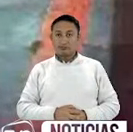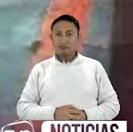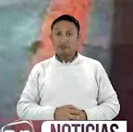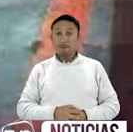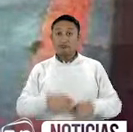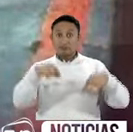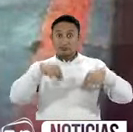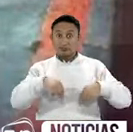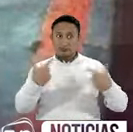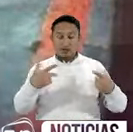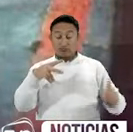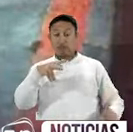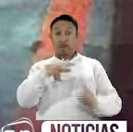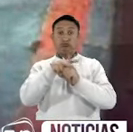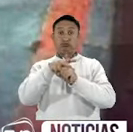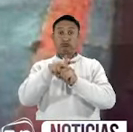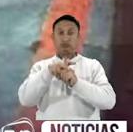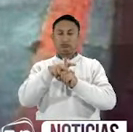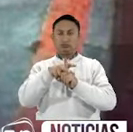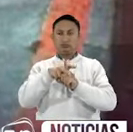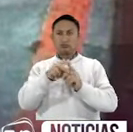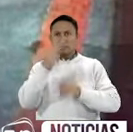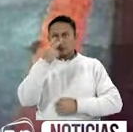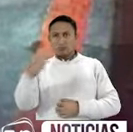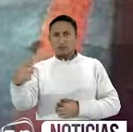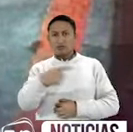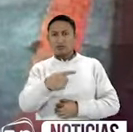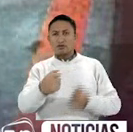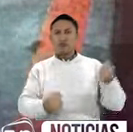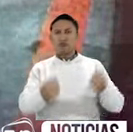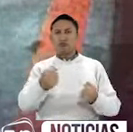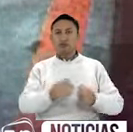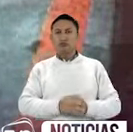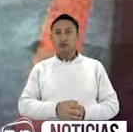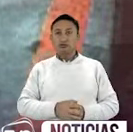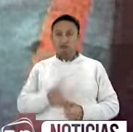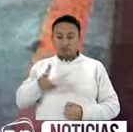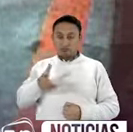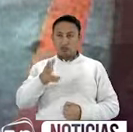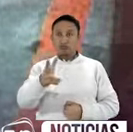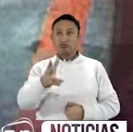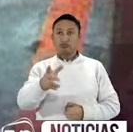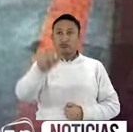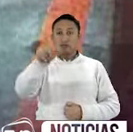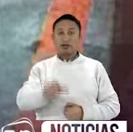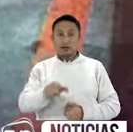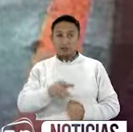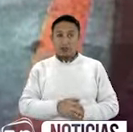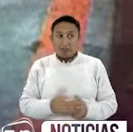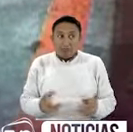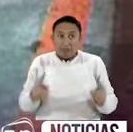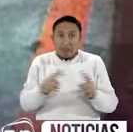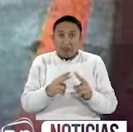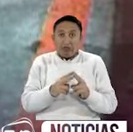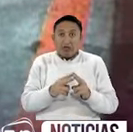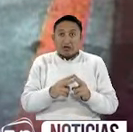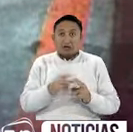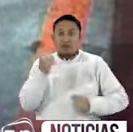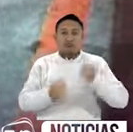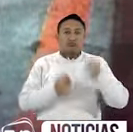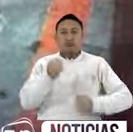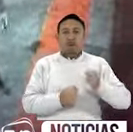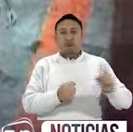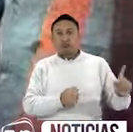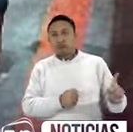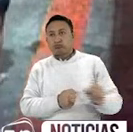De repente, desde la calle se observa la llegada de un vehículo oscuro. Un sujeto desconocido se bajó desde el mismo,